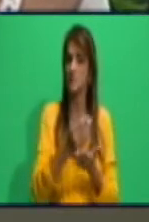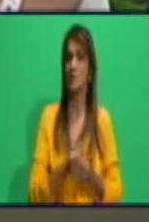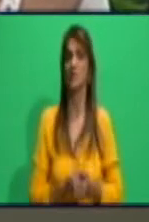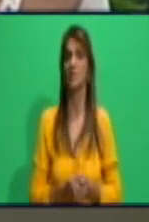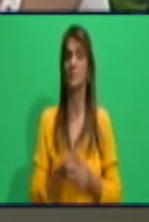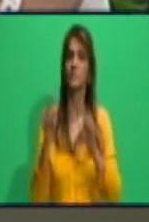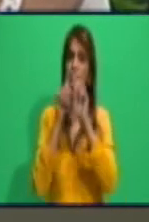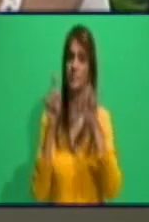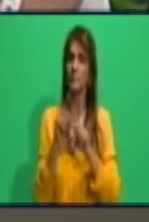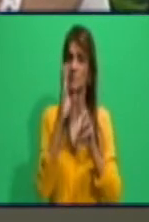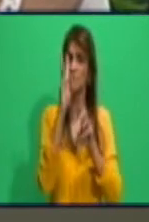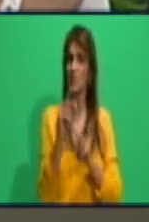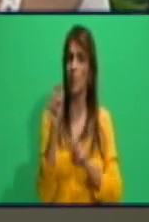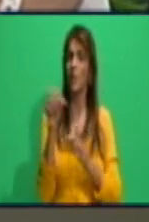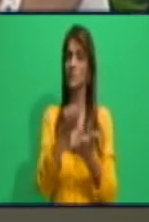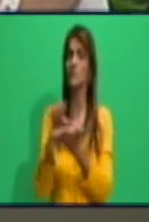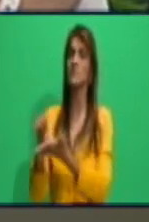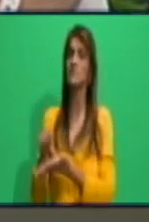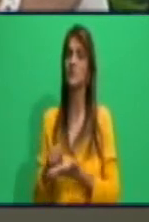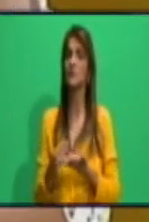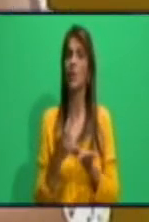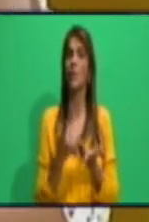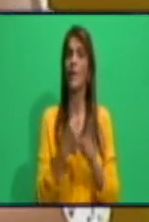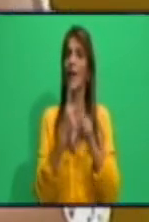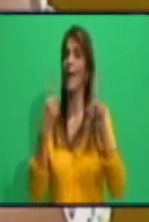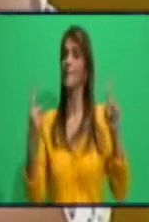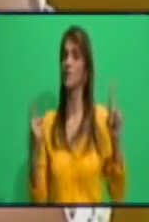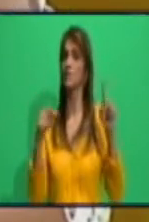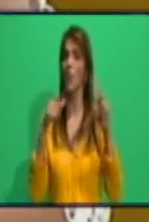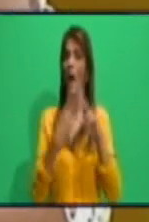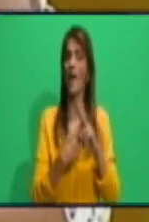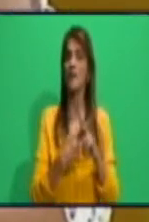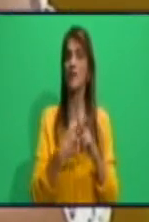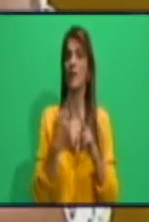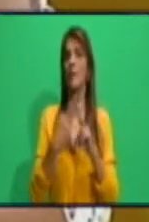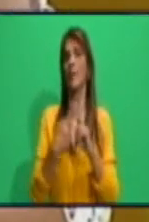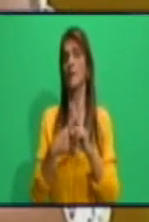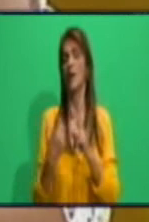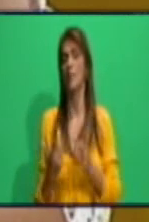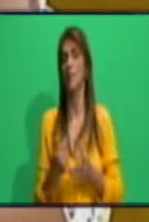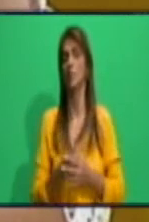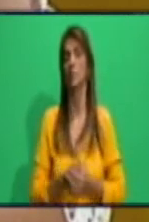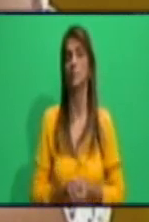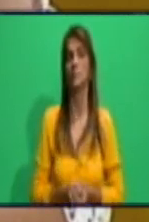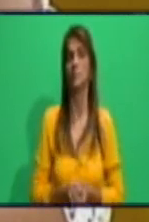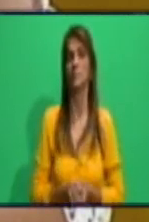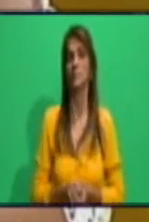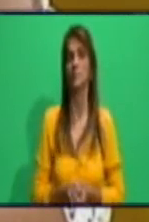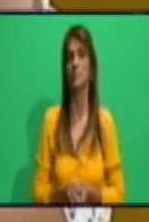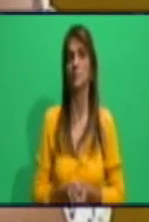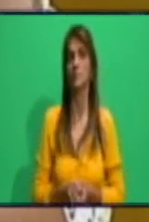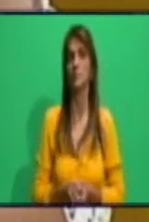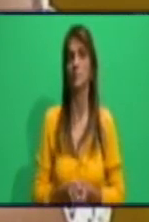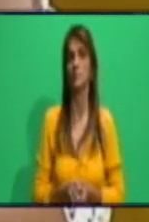hoy Bayamo, Iraíz? En este momento el municipio de Bayamo presenta 15 centros de aislamiento.